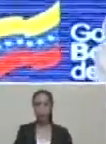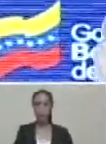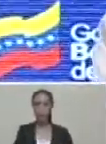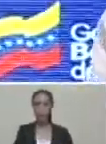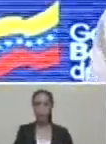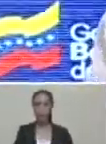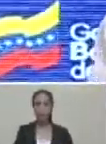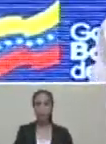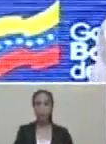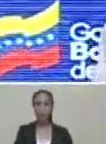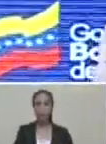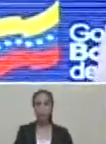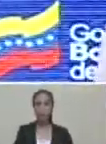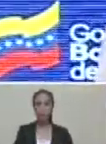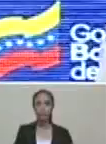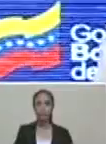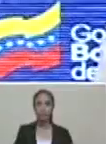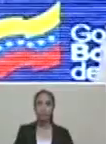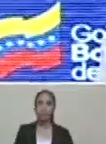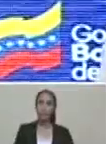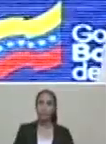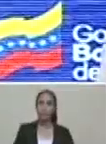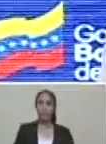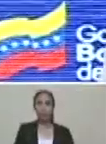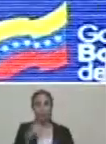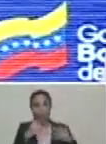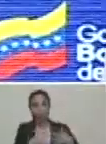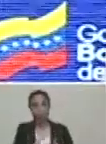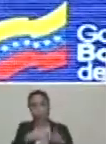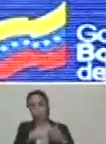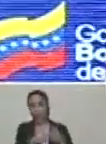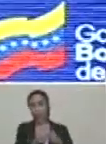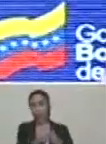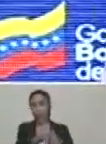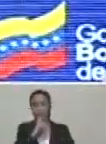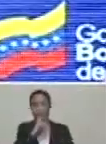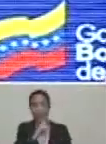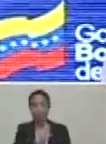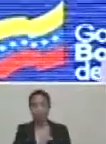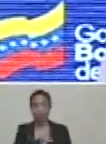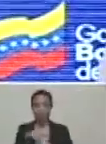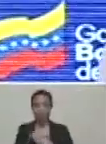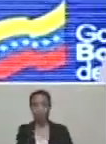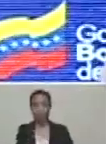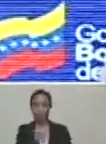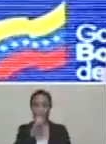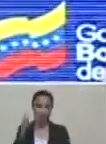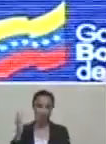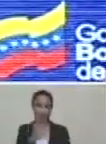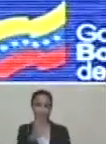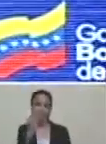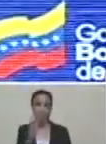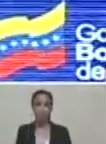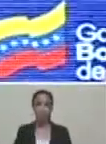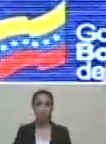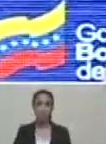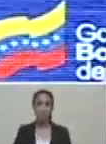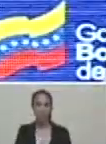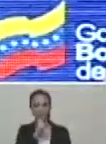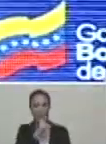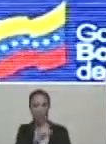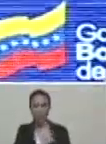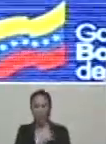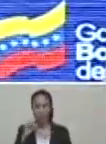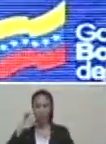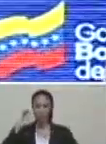Fíjense ustedes los voceros del imperialismo, cómo declaran lleno de odio, de venganza, un odio